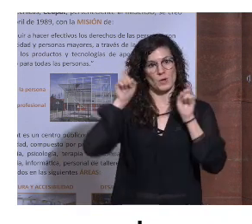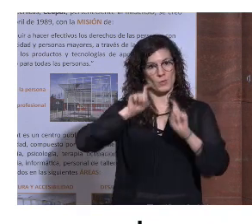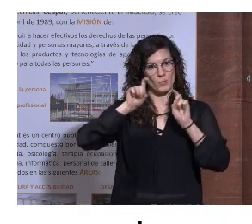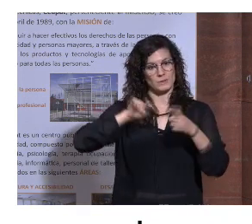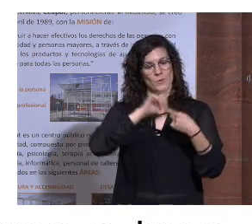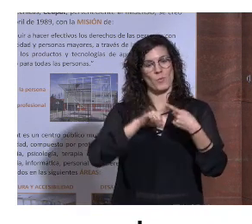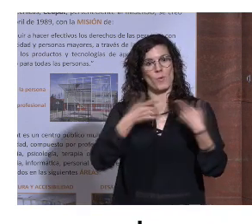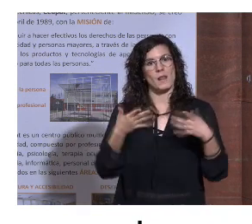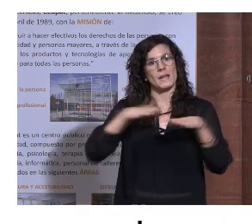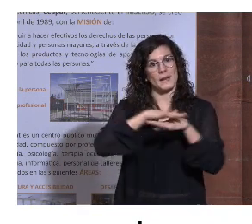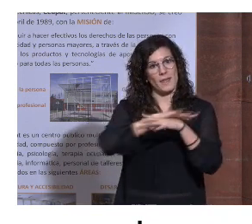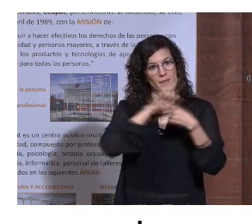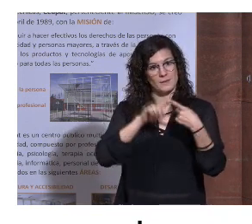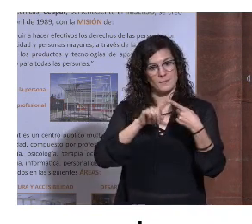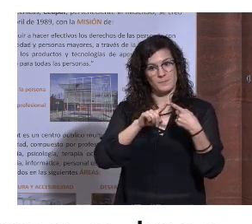las redes